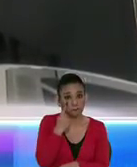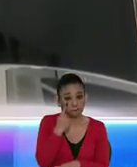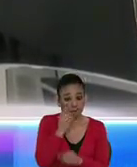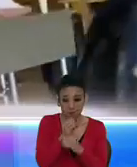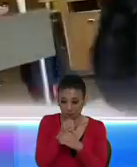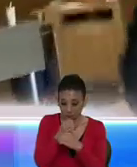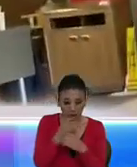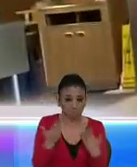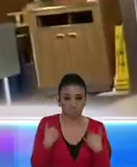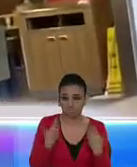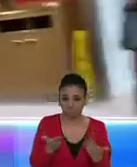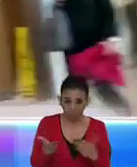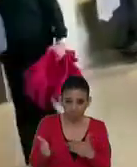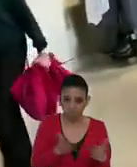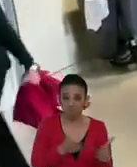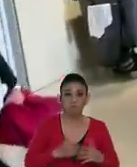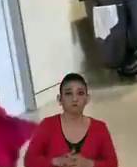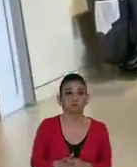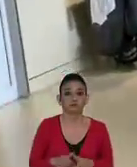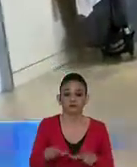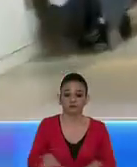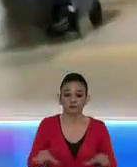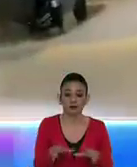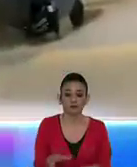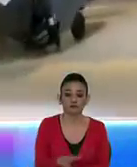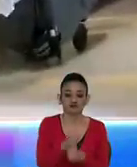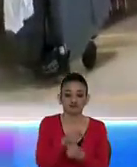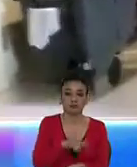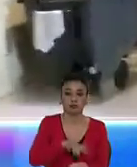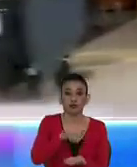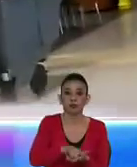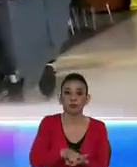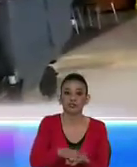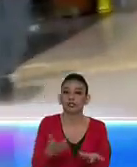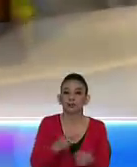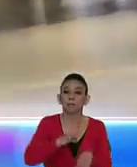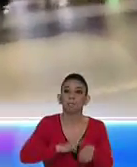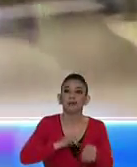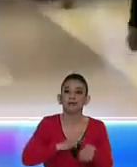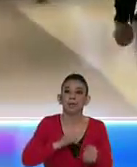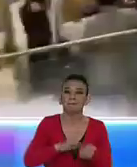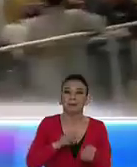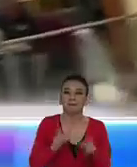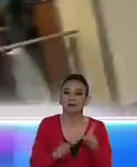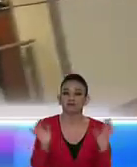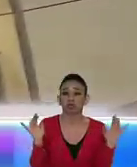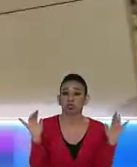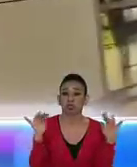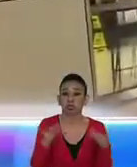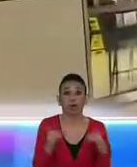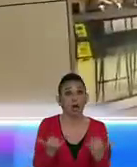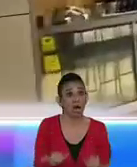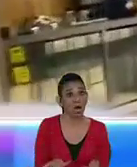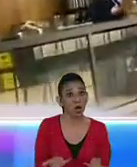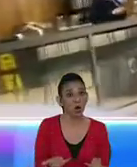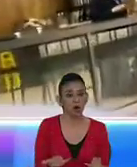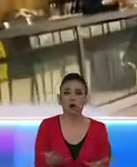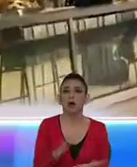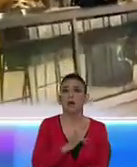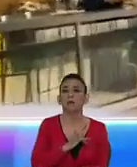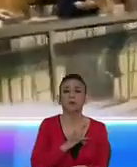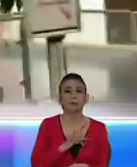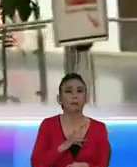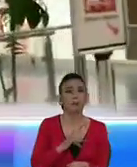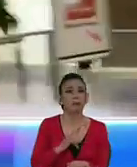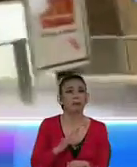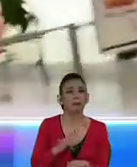En tanto, uno de los puntos de seguridad del aeropuerto de Miami, que normalmente está lleno, con esa medida ahora se ve así,